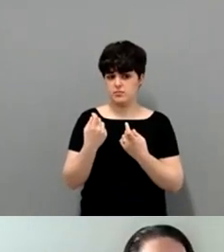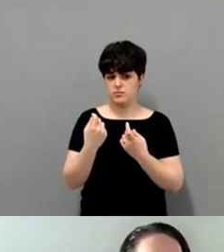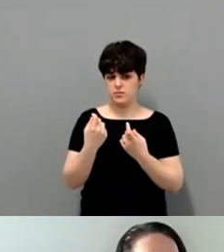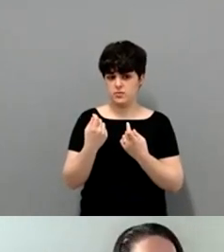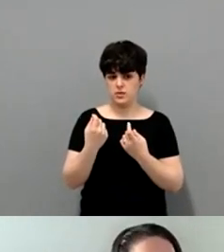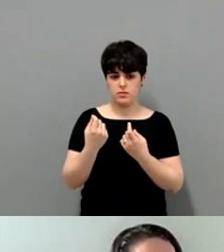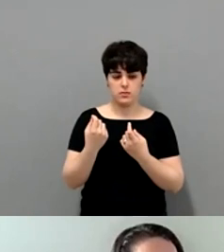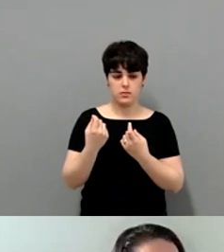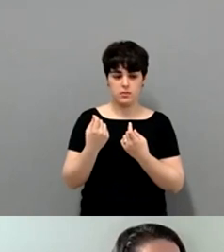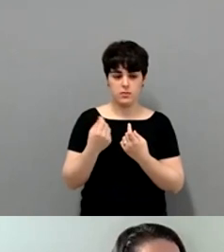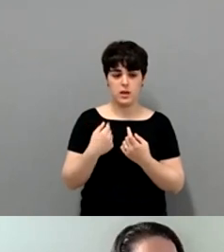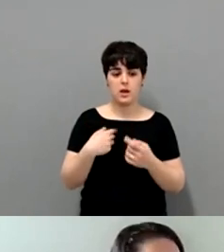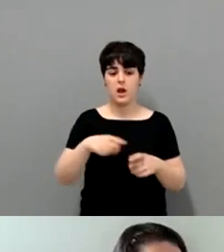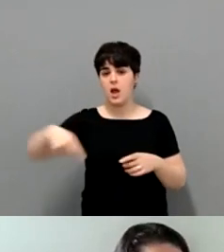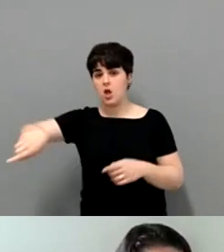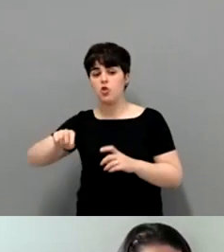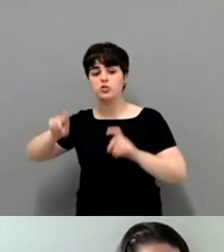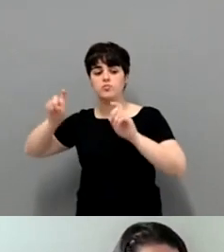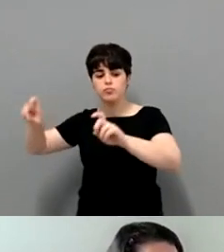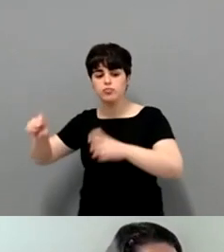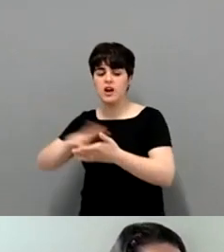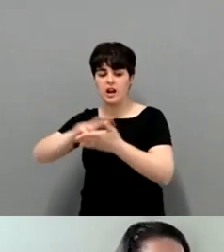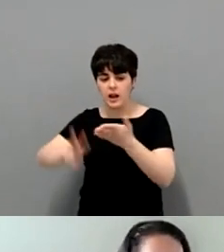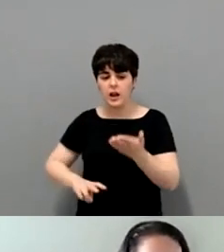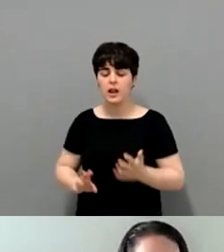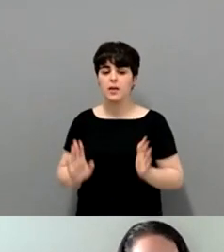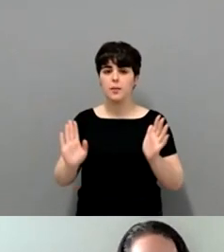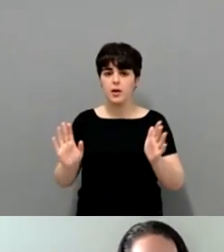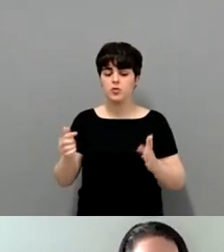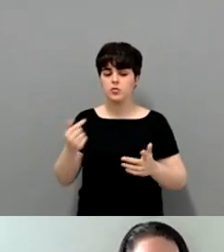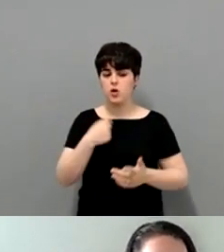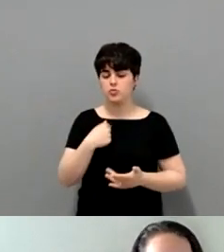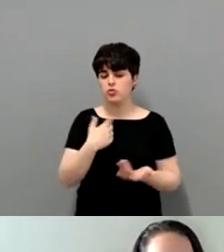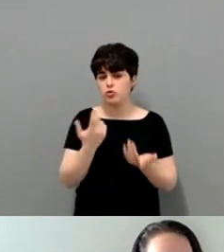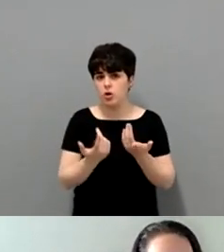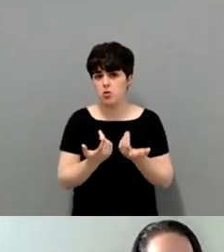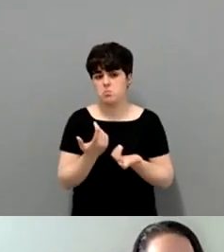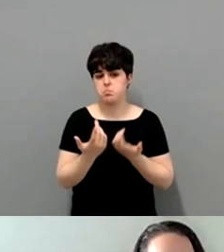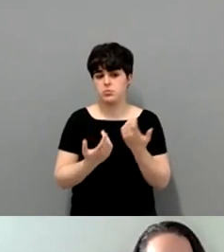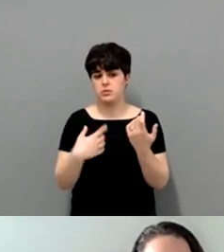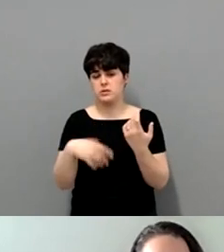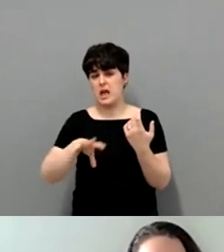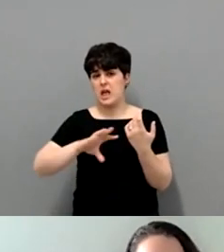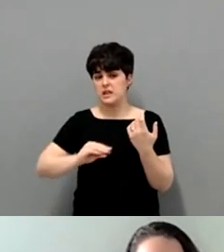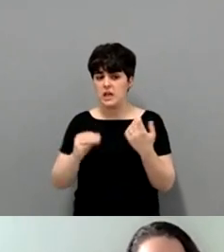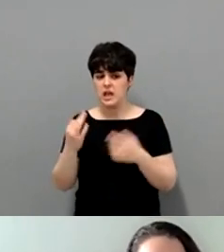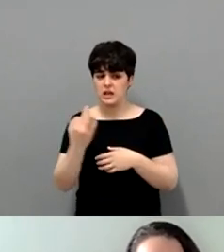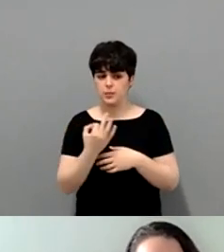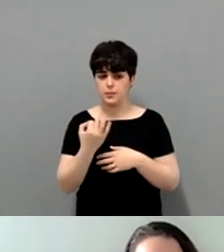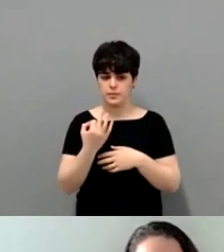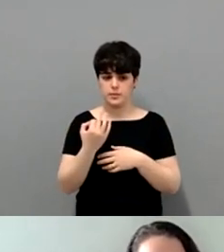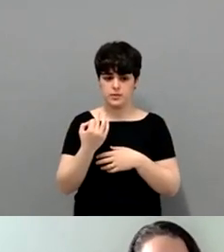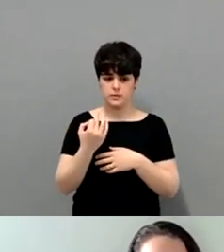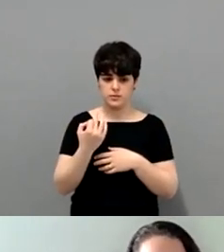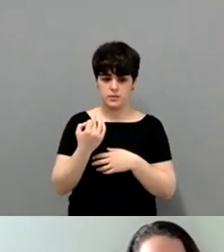grandes necesidades a nivel físico, pues se entendió que no